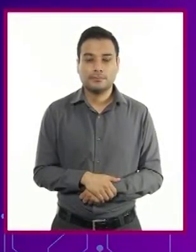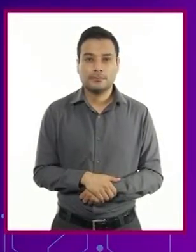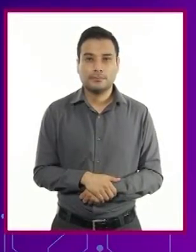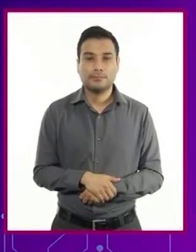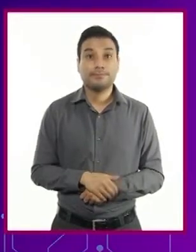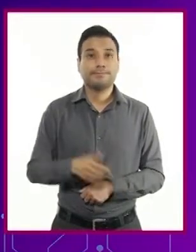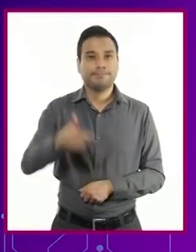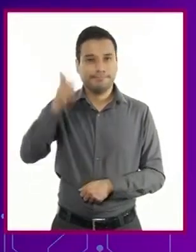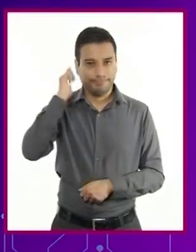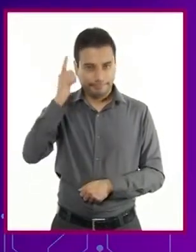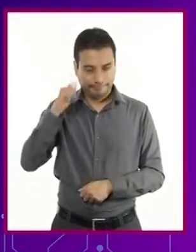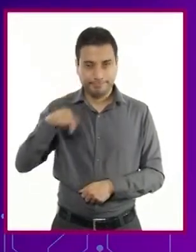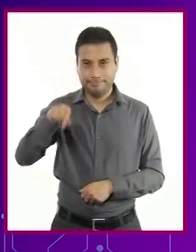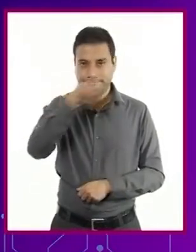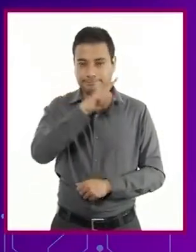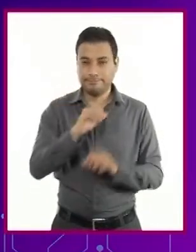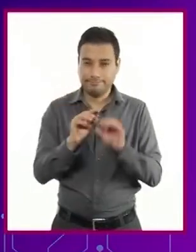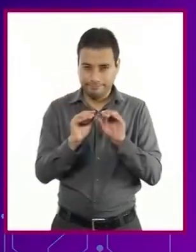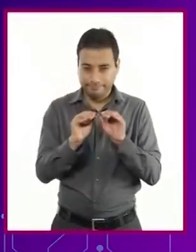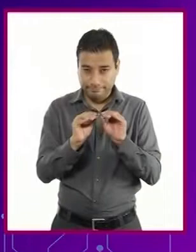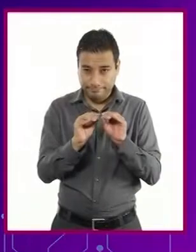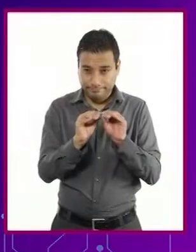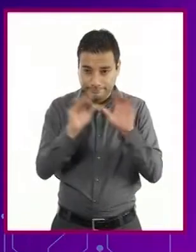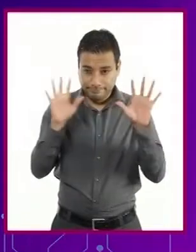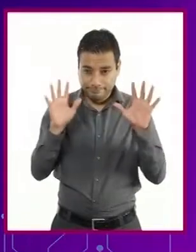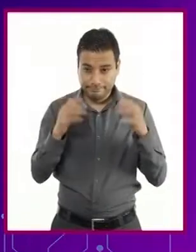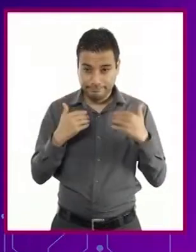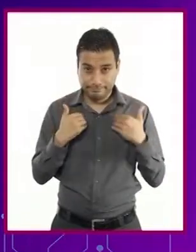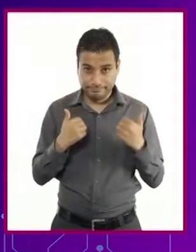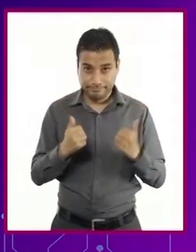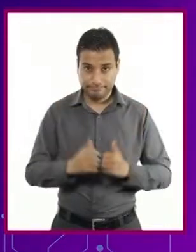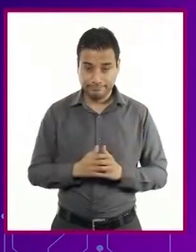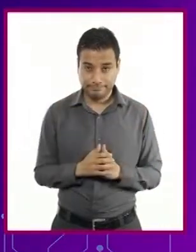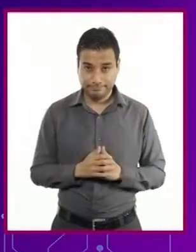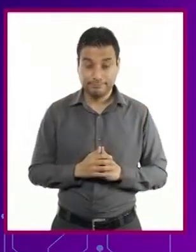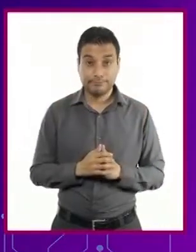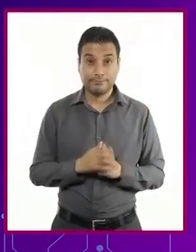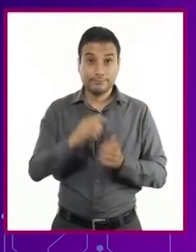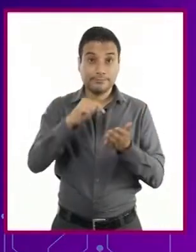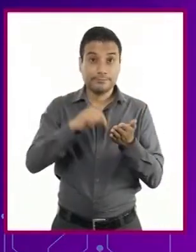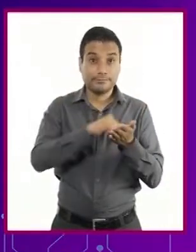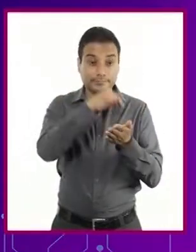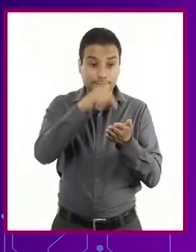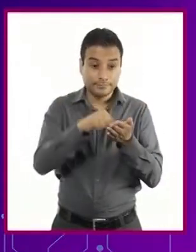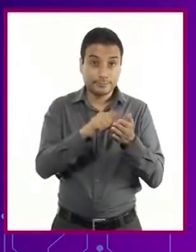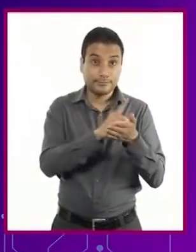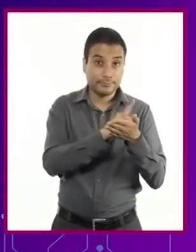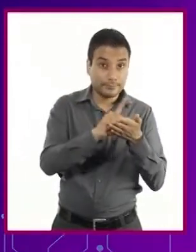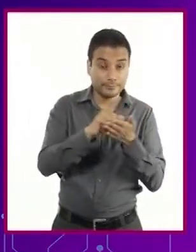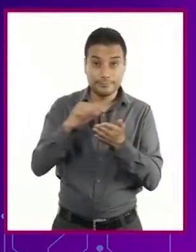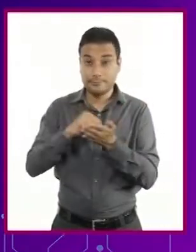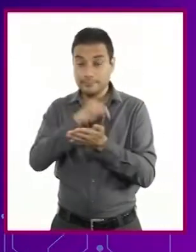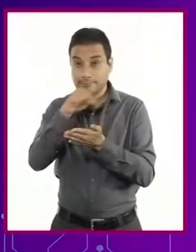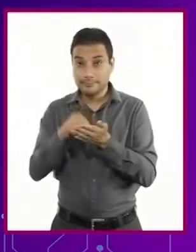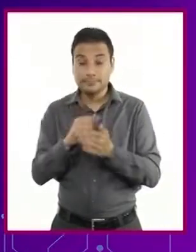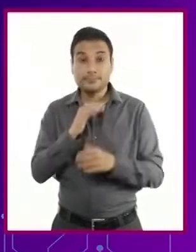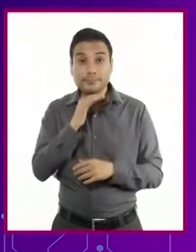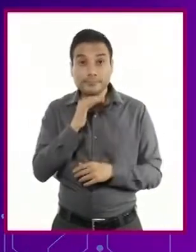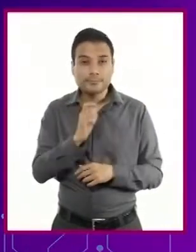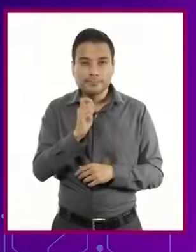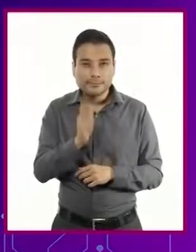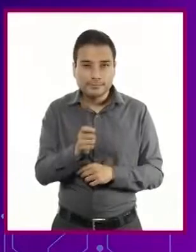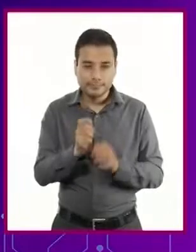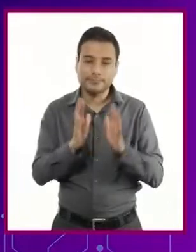Espero les haya quedado muy claro lo que pasa en un espacio contaminado y en un espacio no contaminado, y también esto es producto del efecto invernadero.